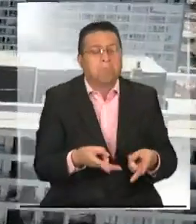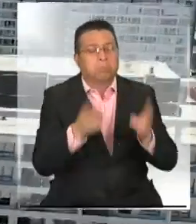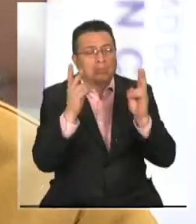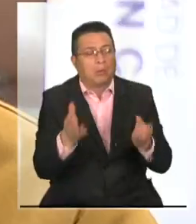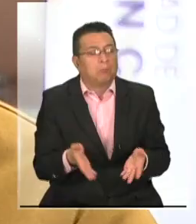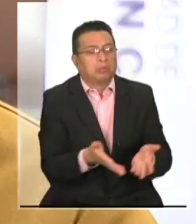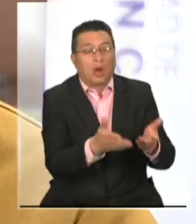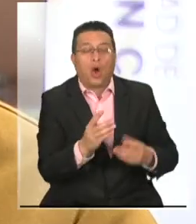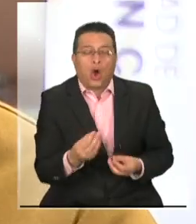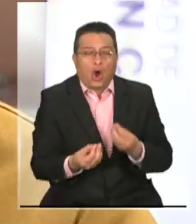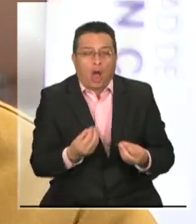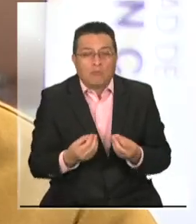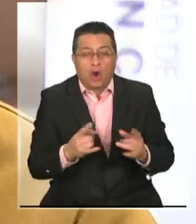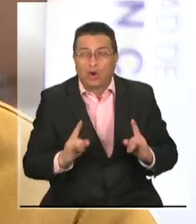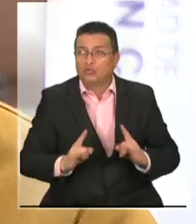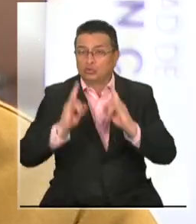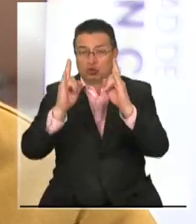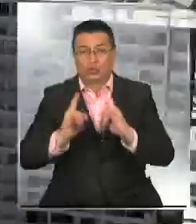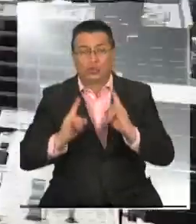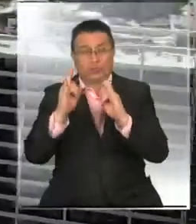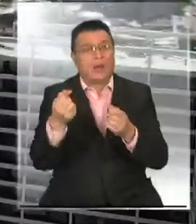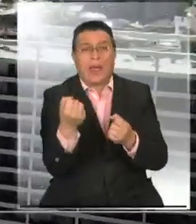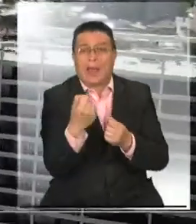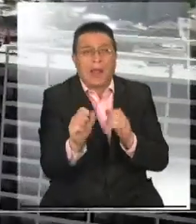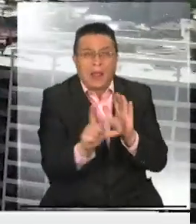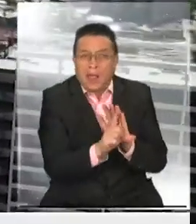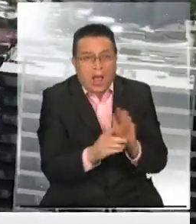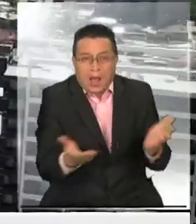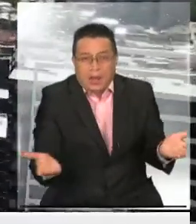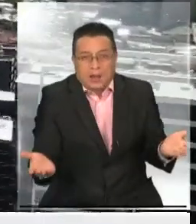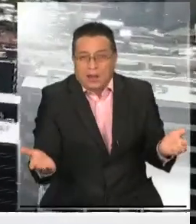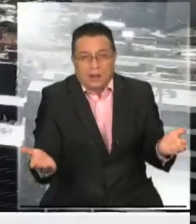esto pasara. Acá se construyeron edificios de manera ilegal.